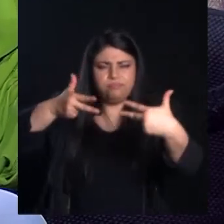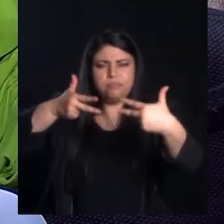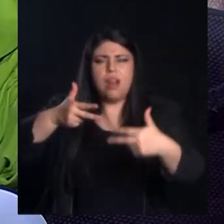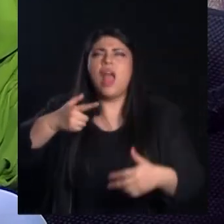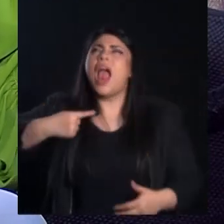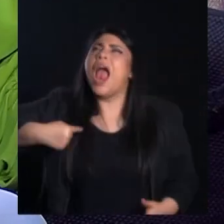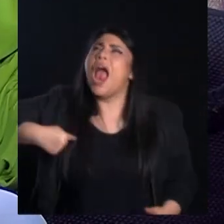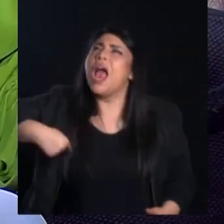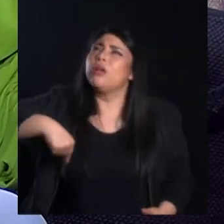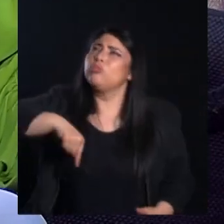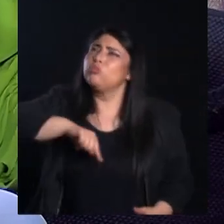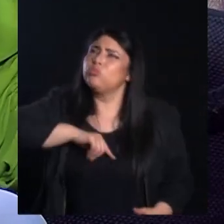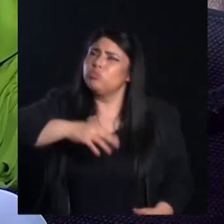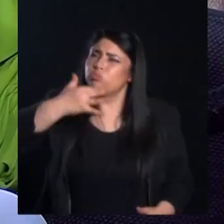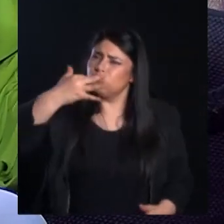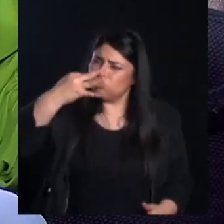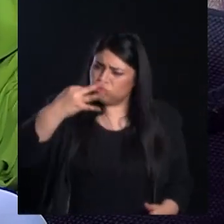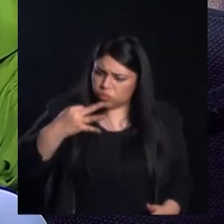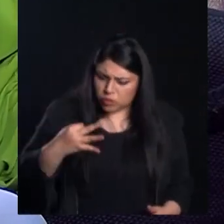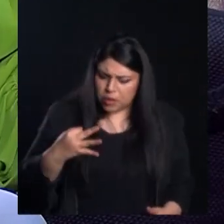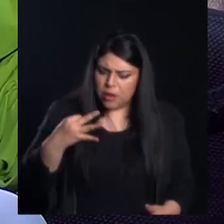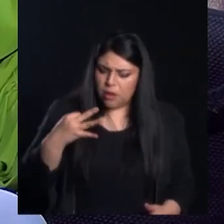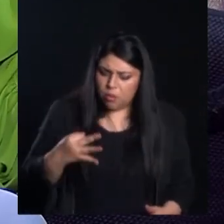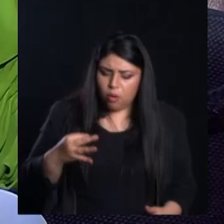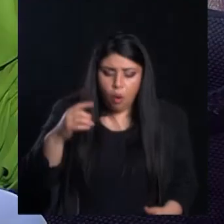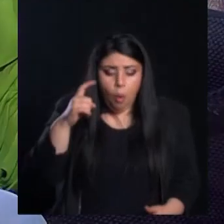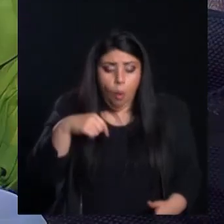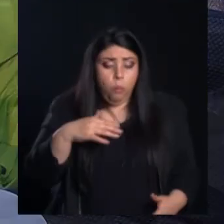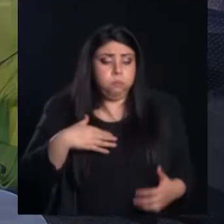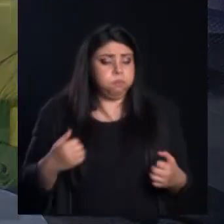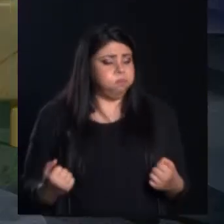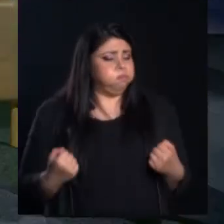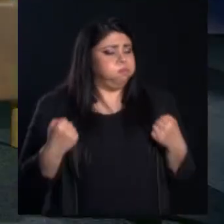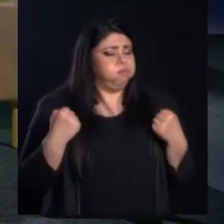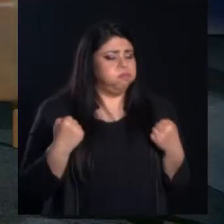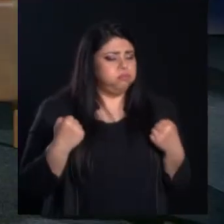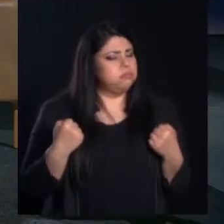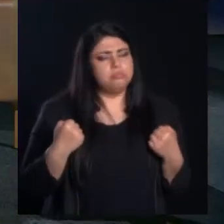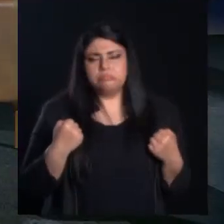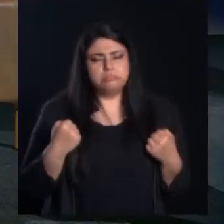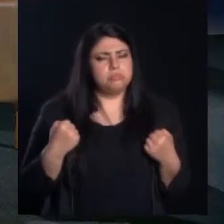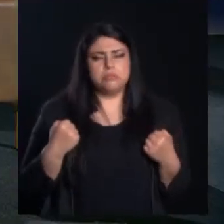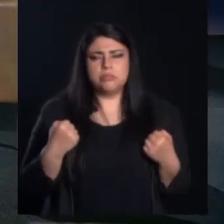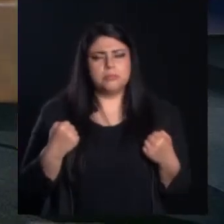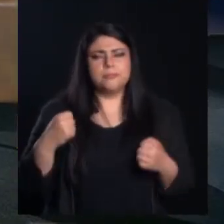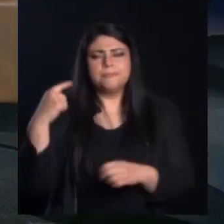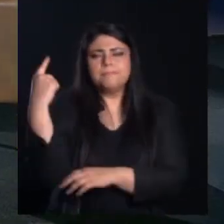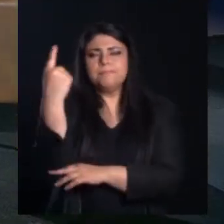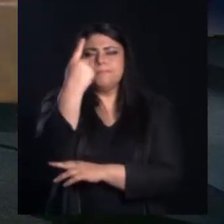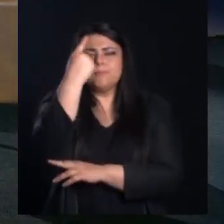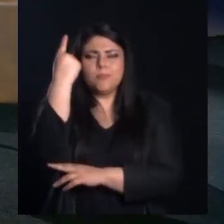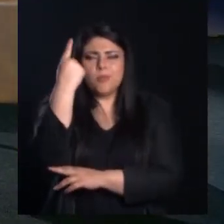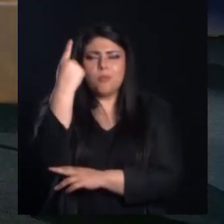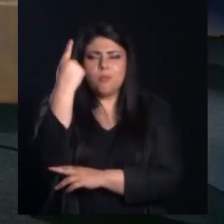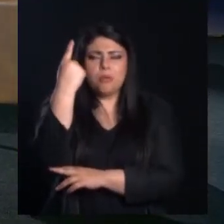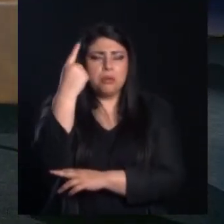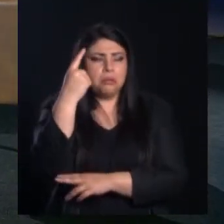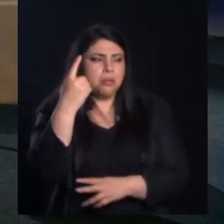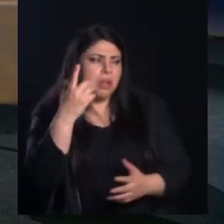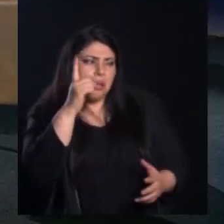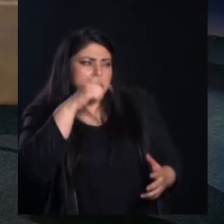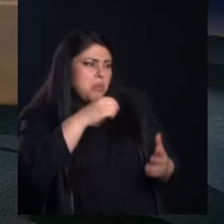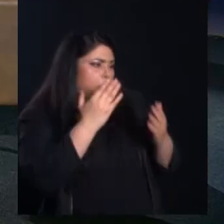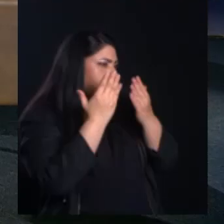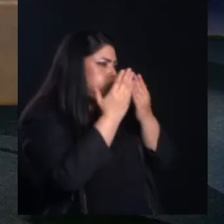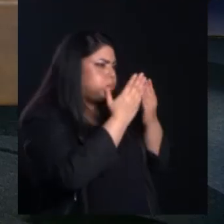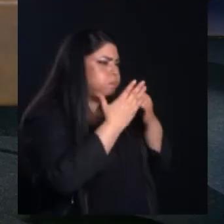firmes al corazón señor que no es por lo elocuente que yo soy no es por lo que yo haya estudiado no es